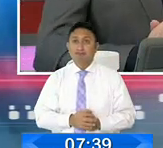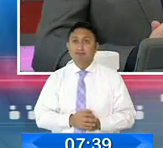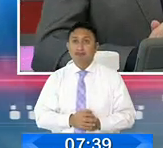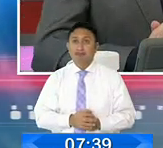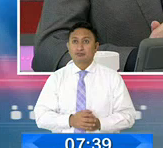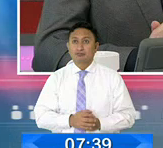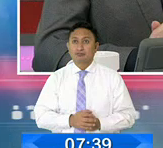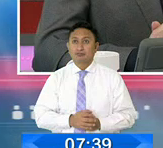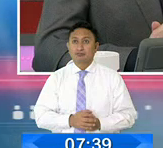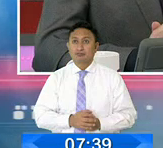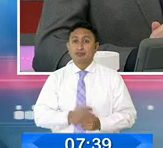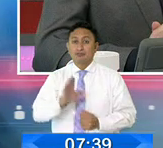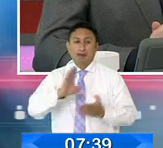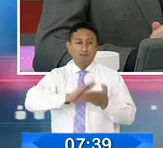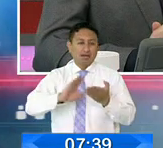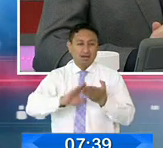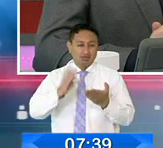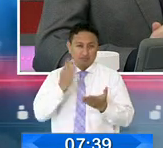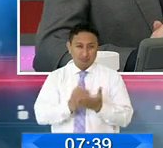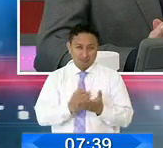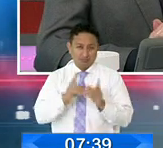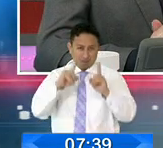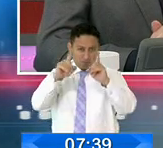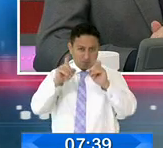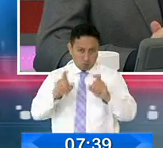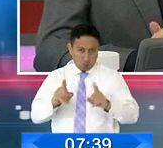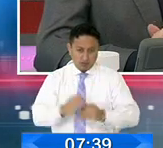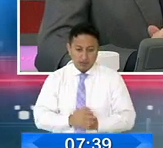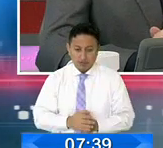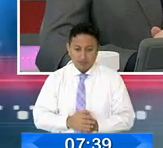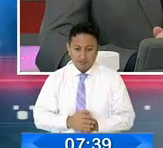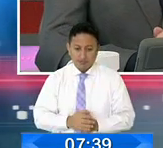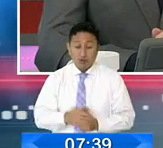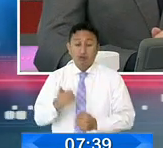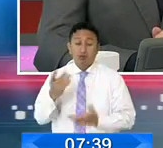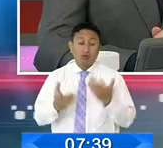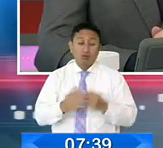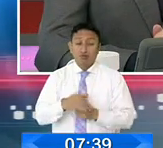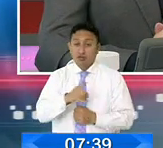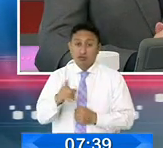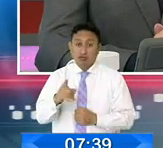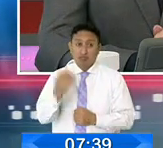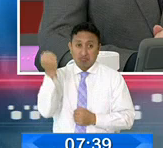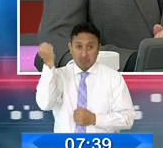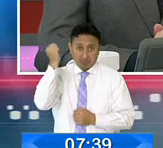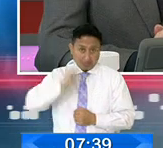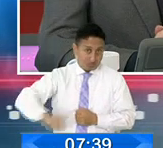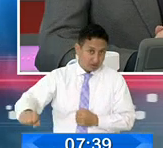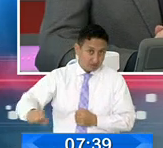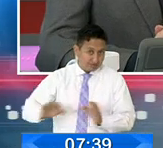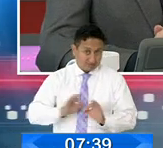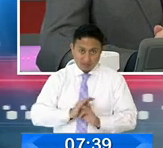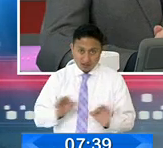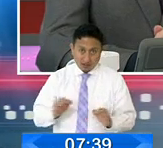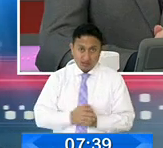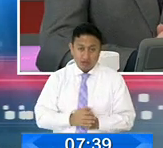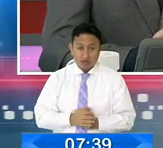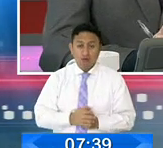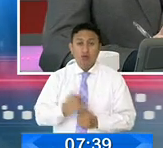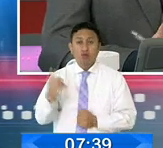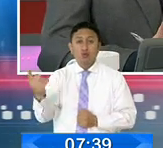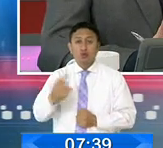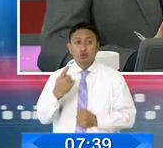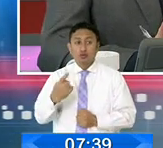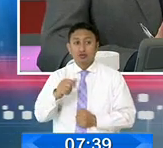candidatos? En caso de no llegar a la segunda vuelta electoral, ¿ustedes